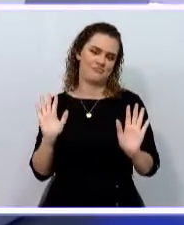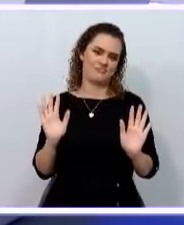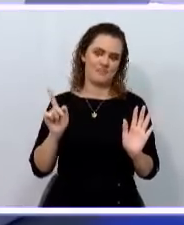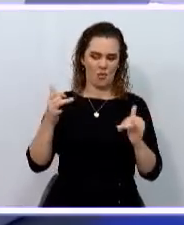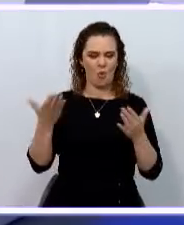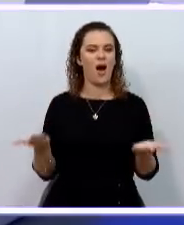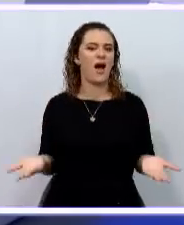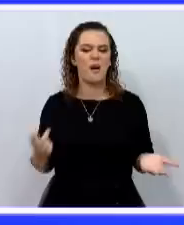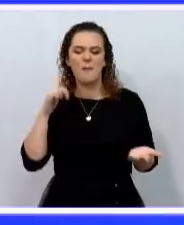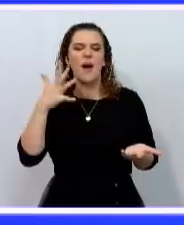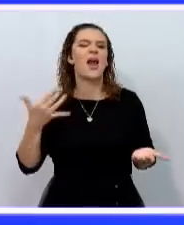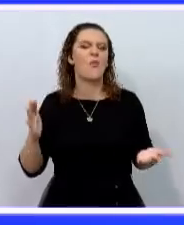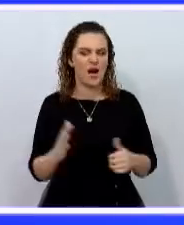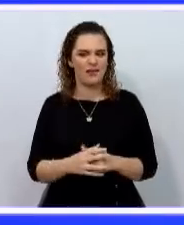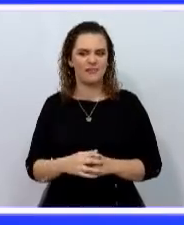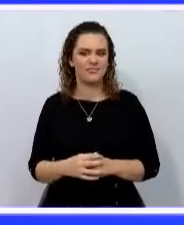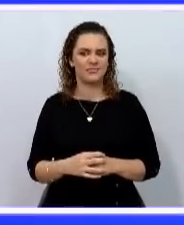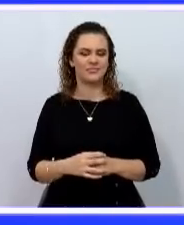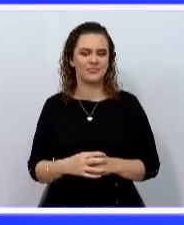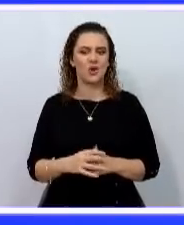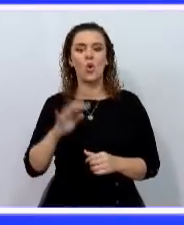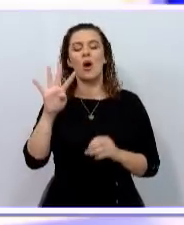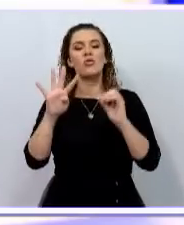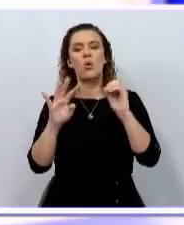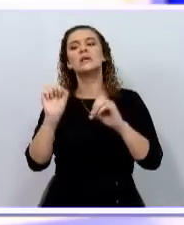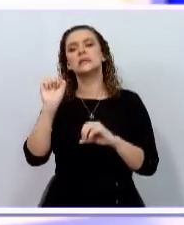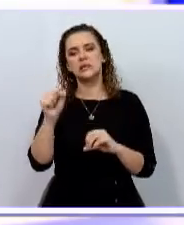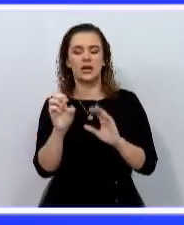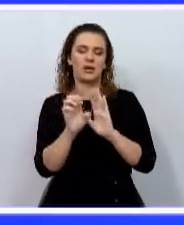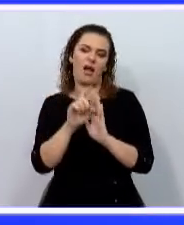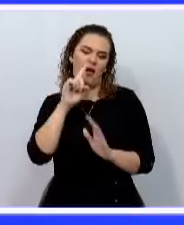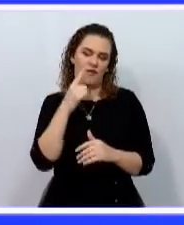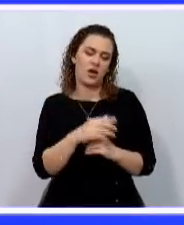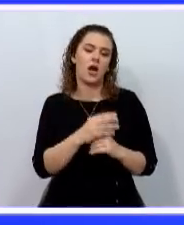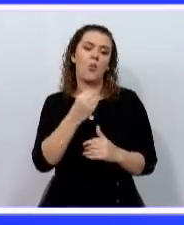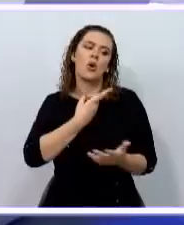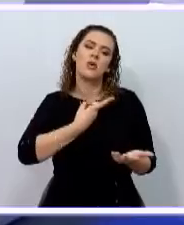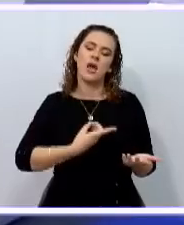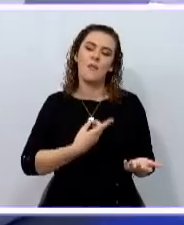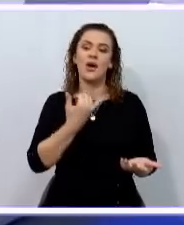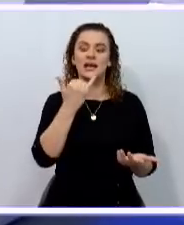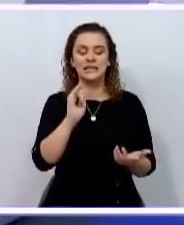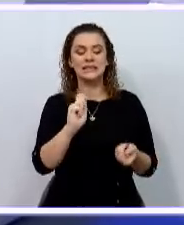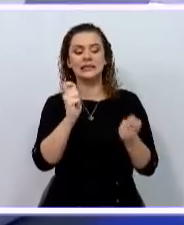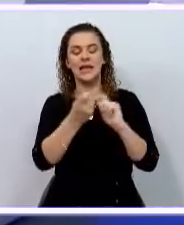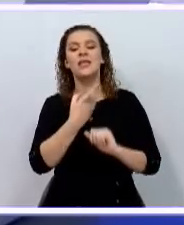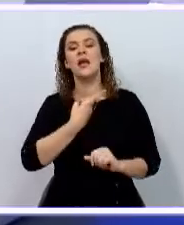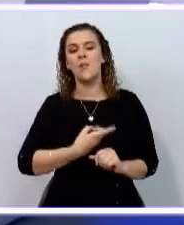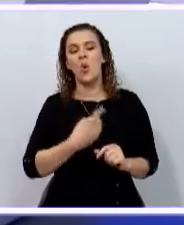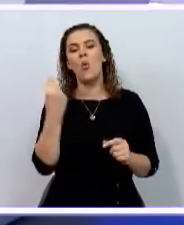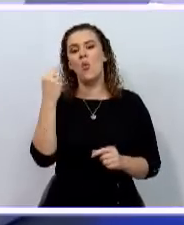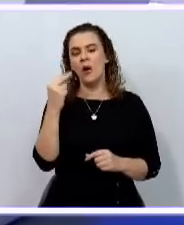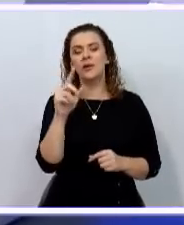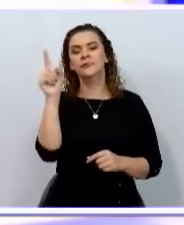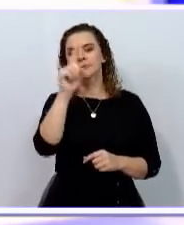para que sea jugar o sea Exacto el cuatro cero el cuatro cero Sí hubiera sido por ejemplo muy deprimente si hubiera Tornado muy deprimente la